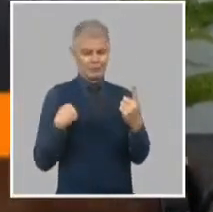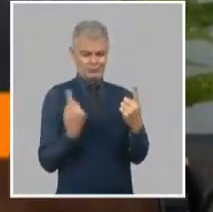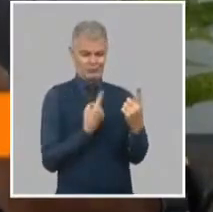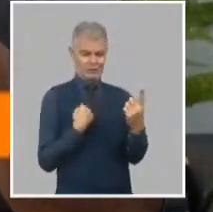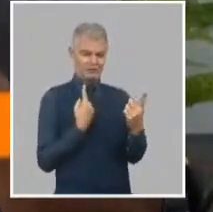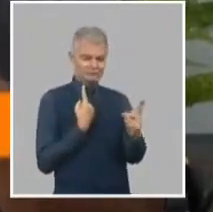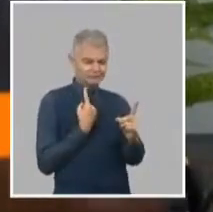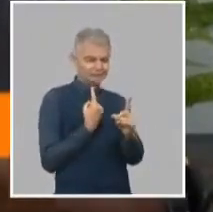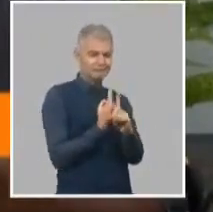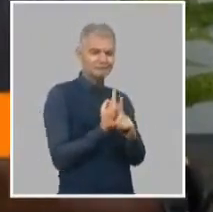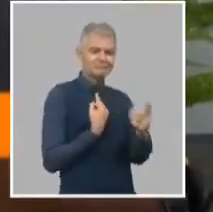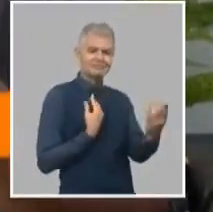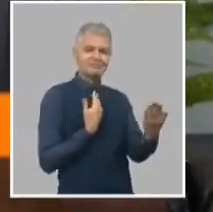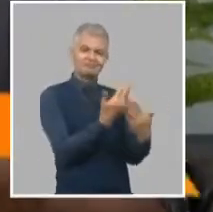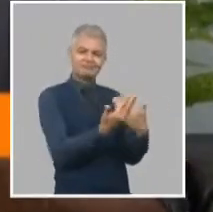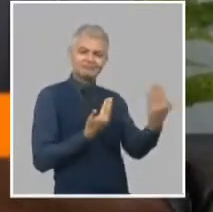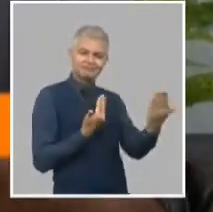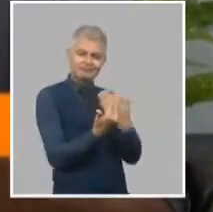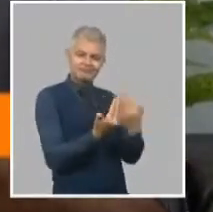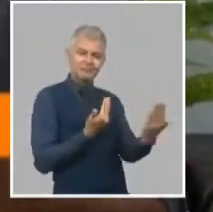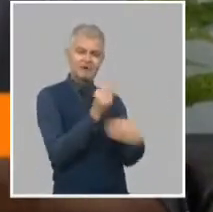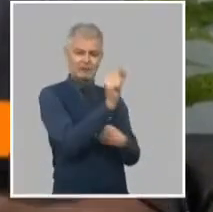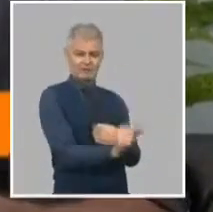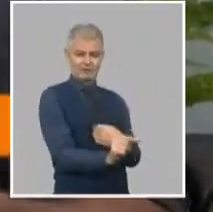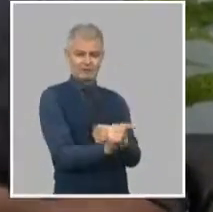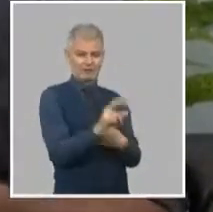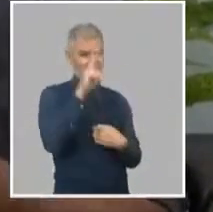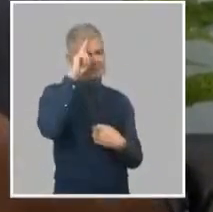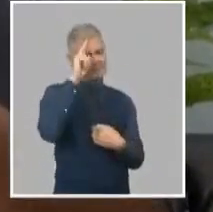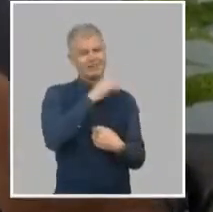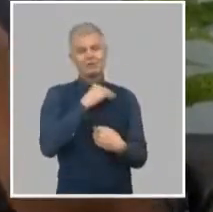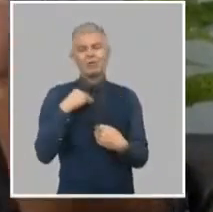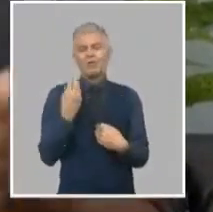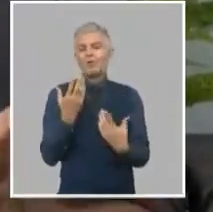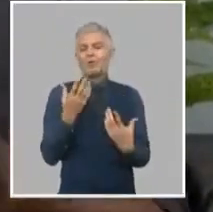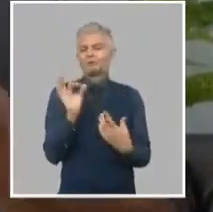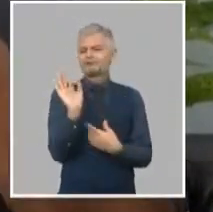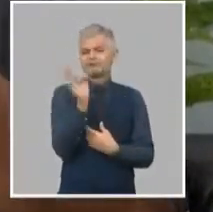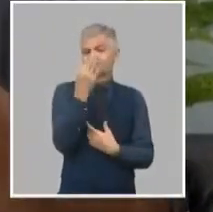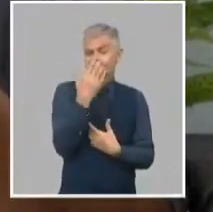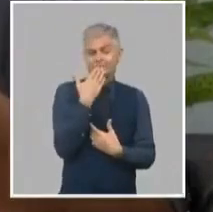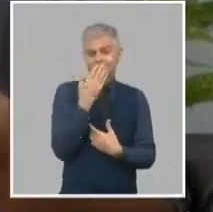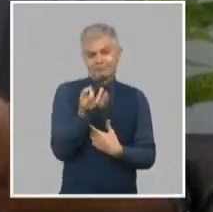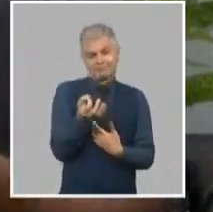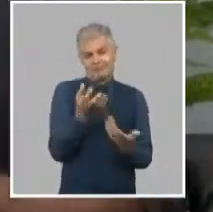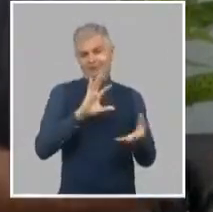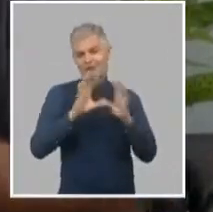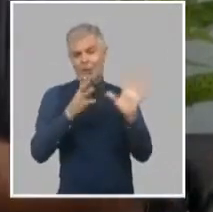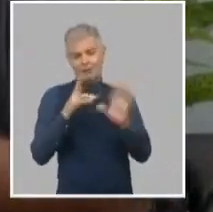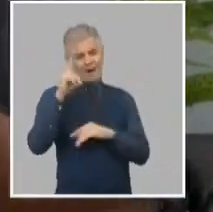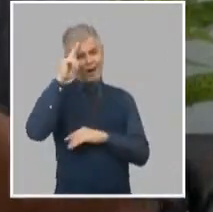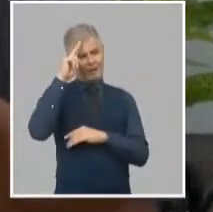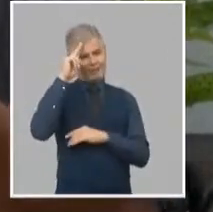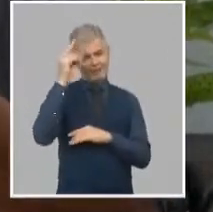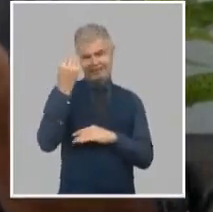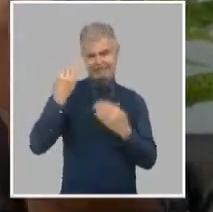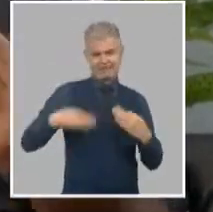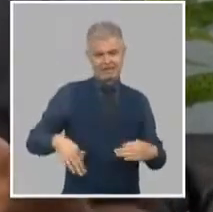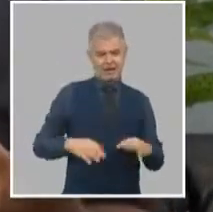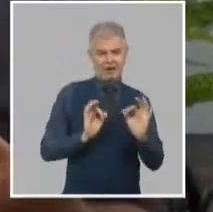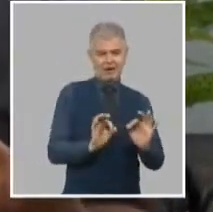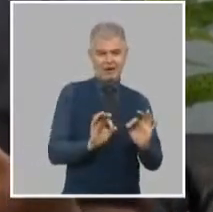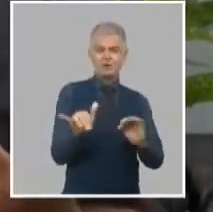que hacían una medicina extraordinariamente efectiva, ¿no? Por una parte. Por la otra, demostraron que sus conocimientos